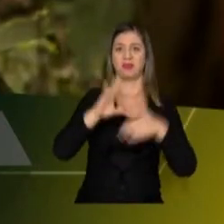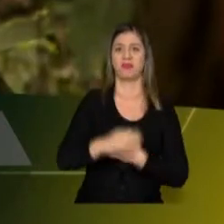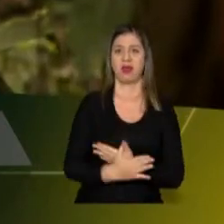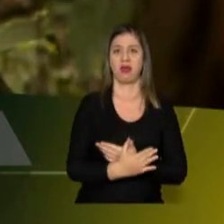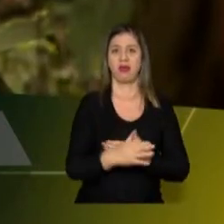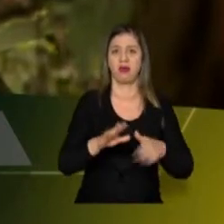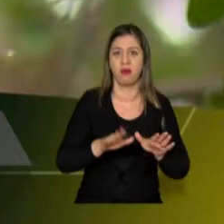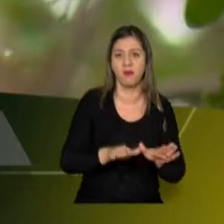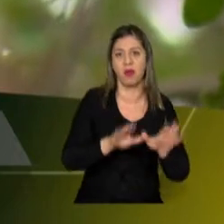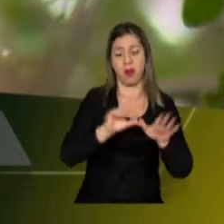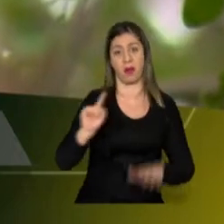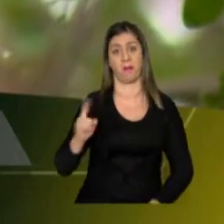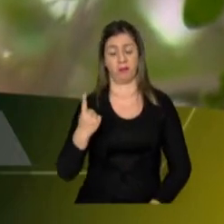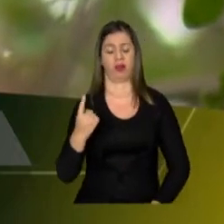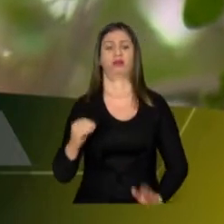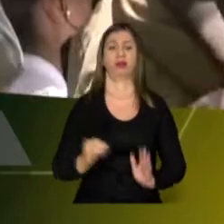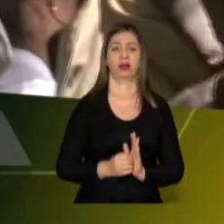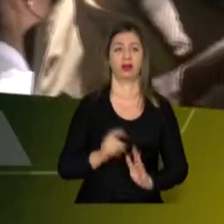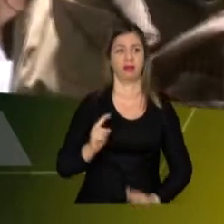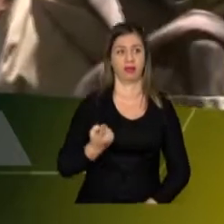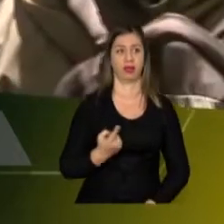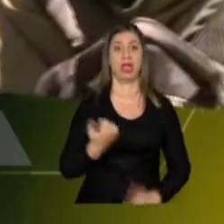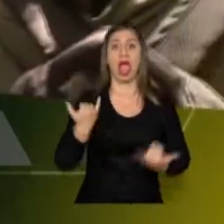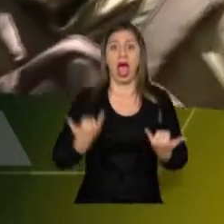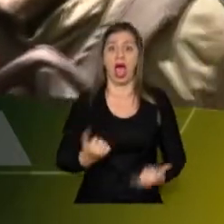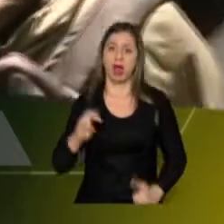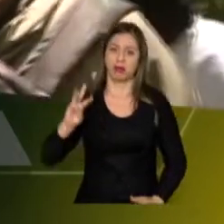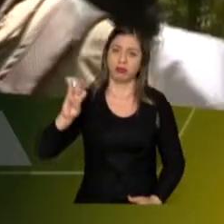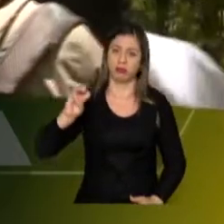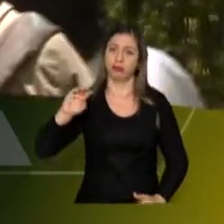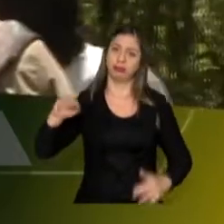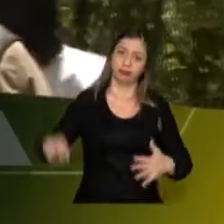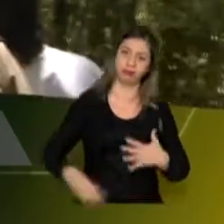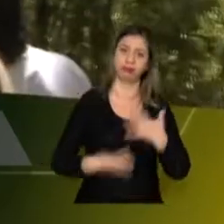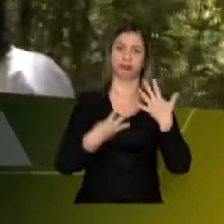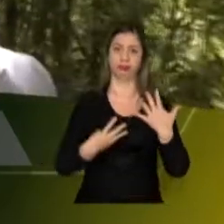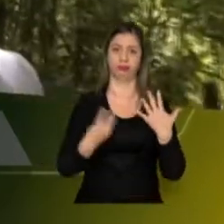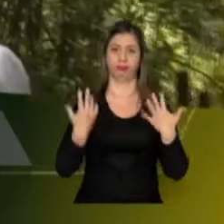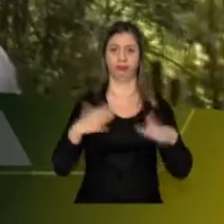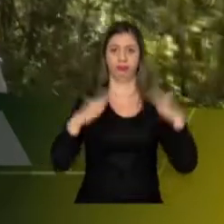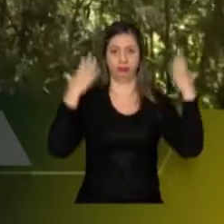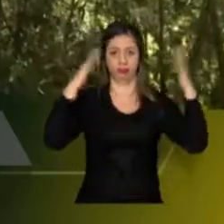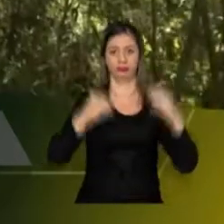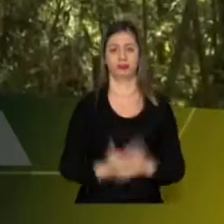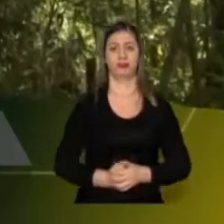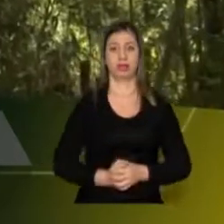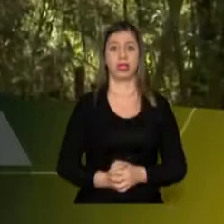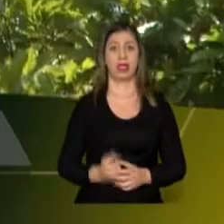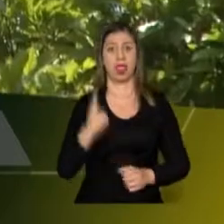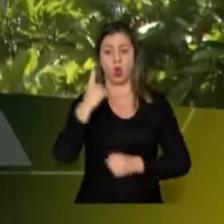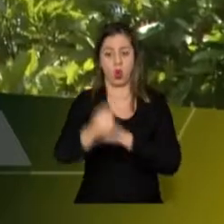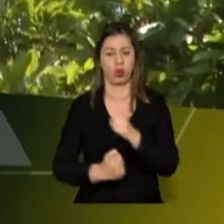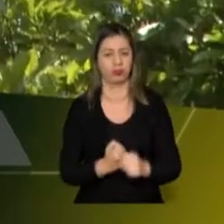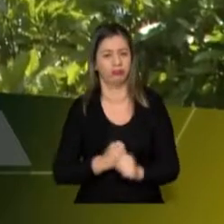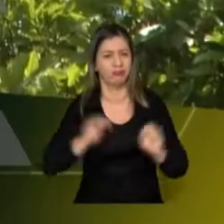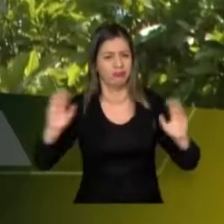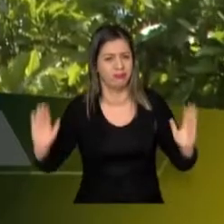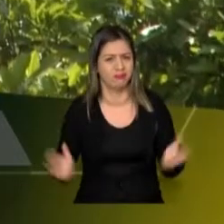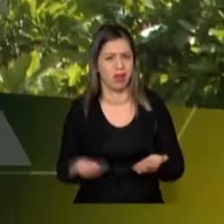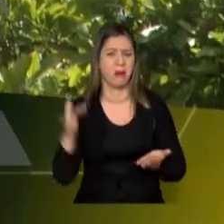Fair desde su primera versión, ya estamos en la 8ª versión. Y el año entrante va a ser mejor todavía porque vamos a tener